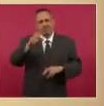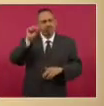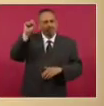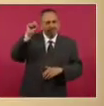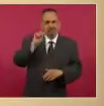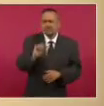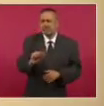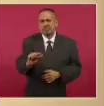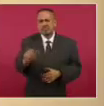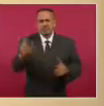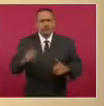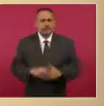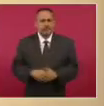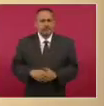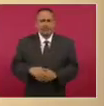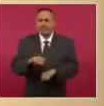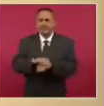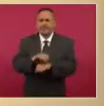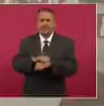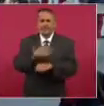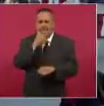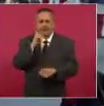sindicales. Amigas, amigos,